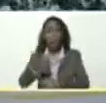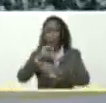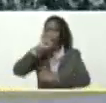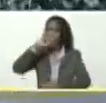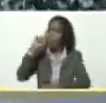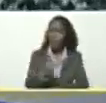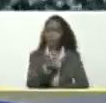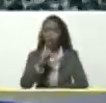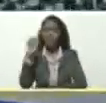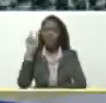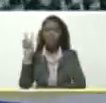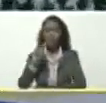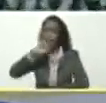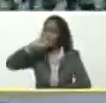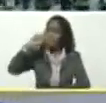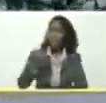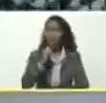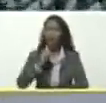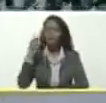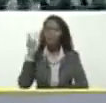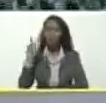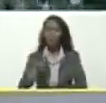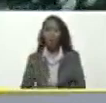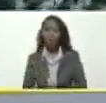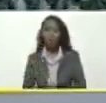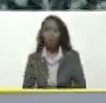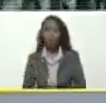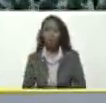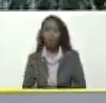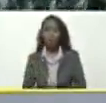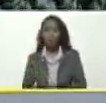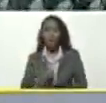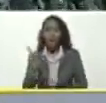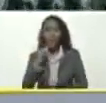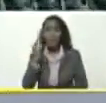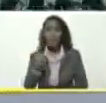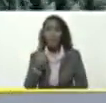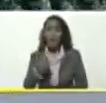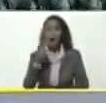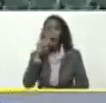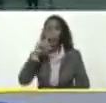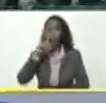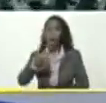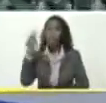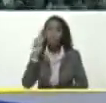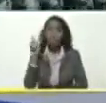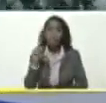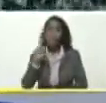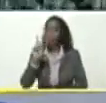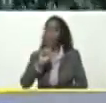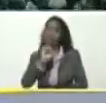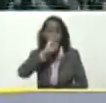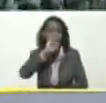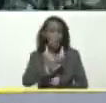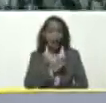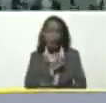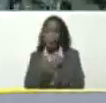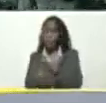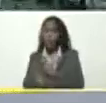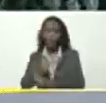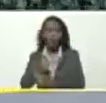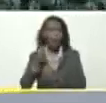Venezuela. El amor a Venezuela. Decía, el que habla mal de Venezuela no ama su patria, decía el maestro